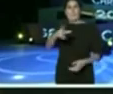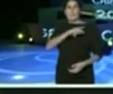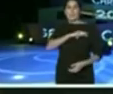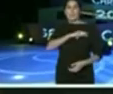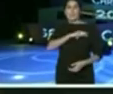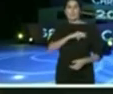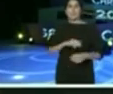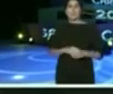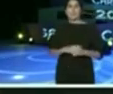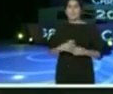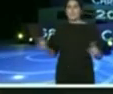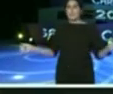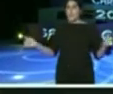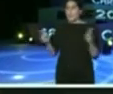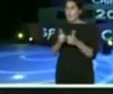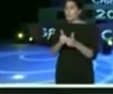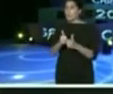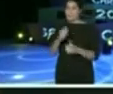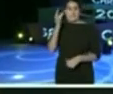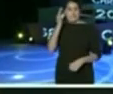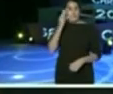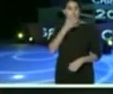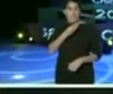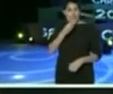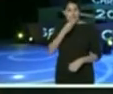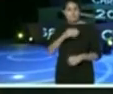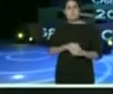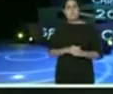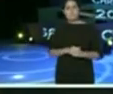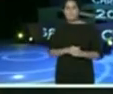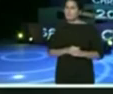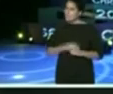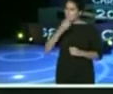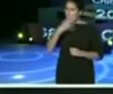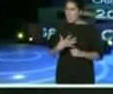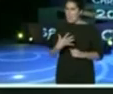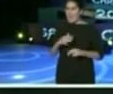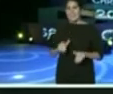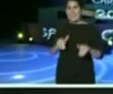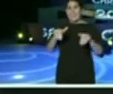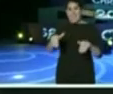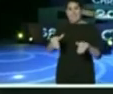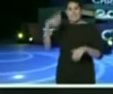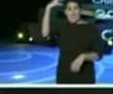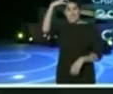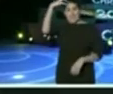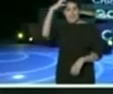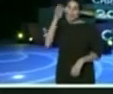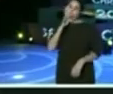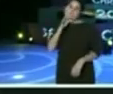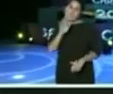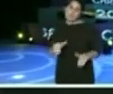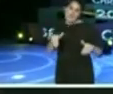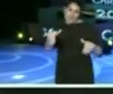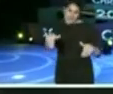Que no. Vienen acompañadas por gente muy guapa, ¿eh? Por auténticas candidatas a reinas. O reinas que todavía son candidatas. Bueno,